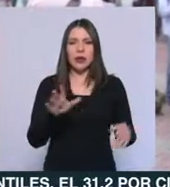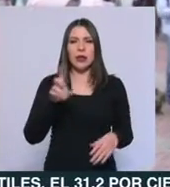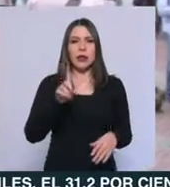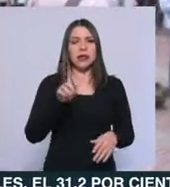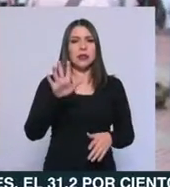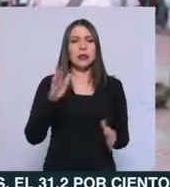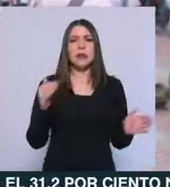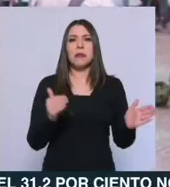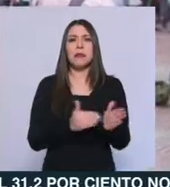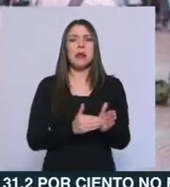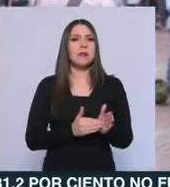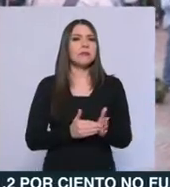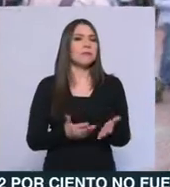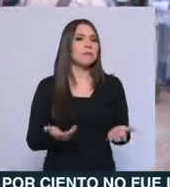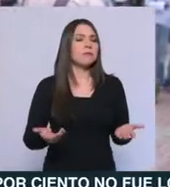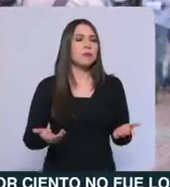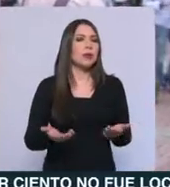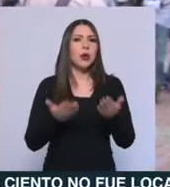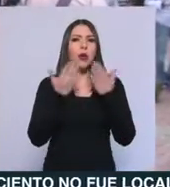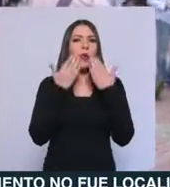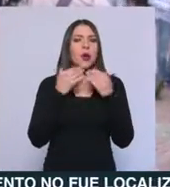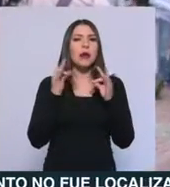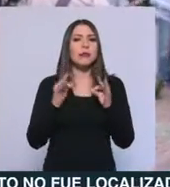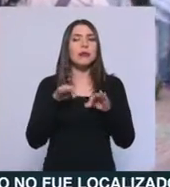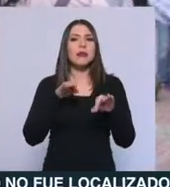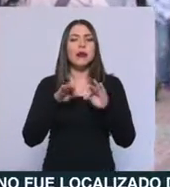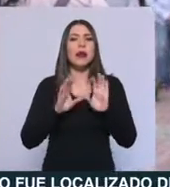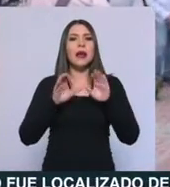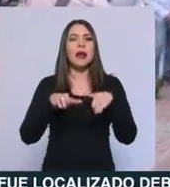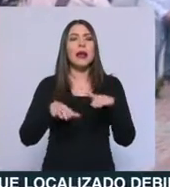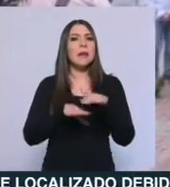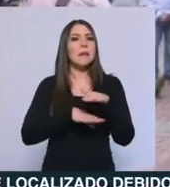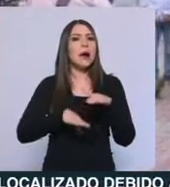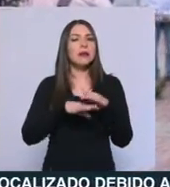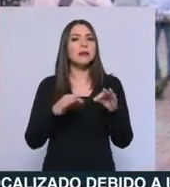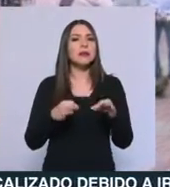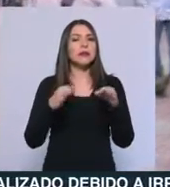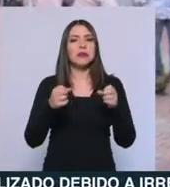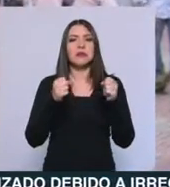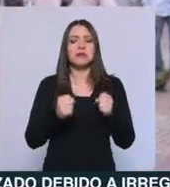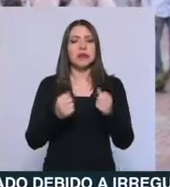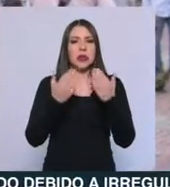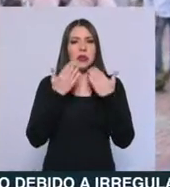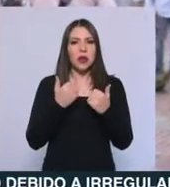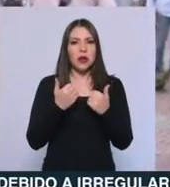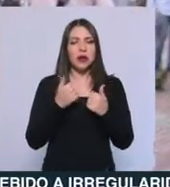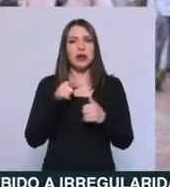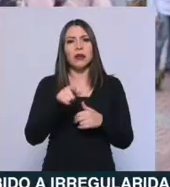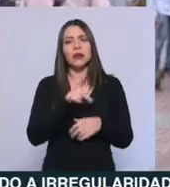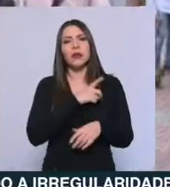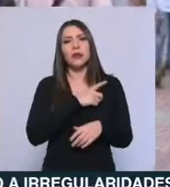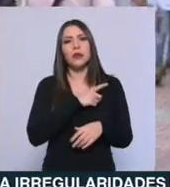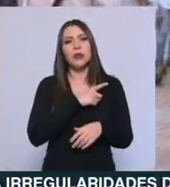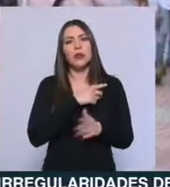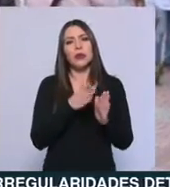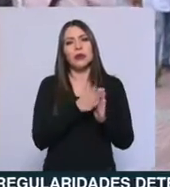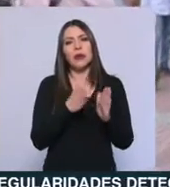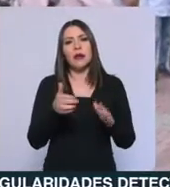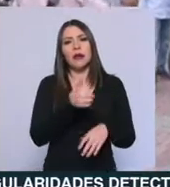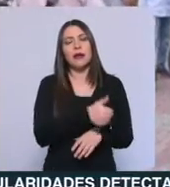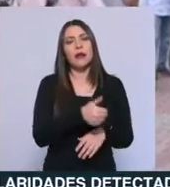35,000 no tienen una base laboral, es decir, no tienen definitividad. Son profesores que se contratan semestre tras